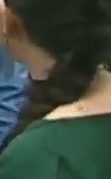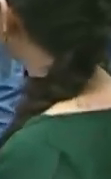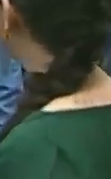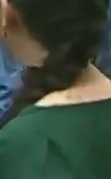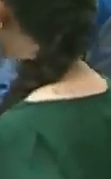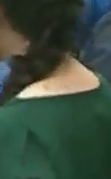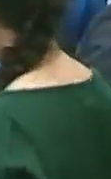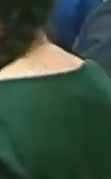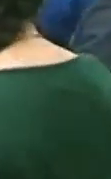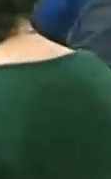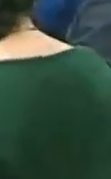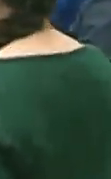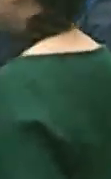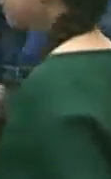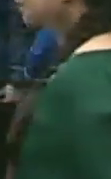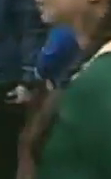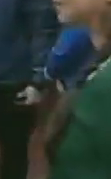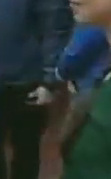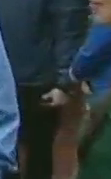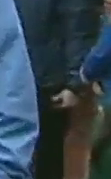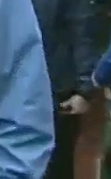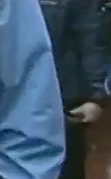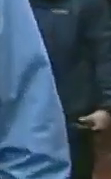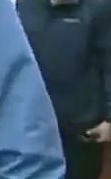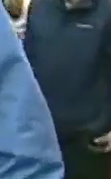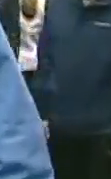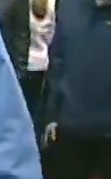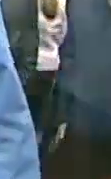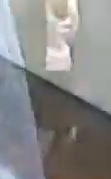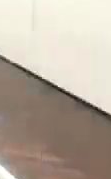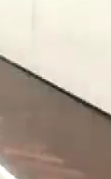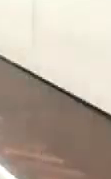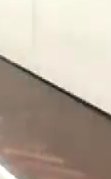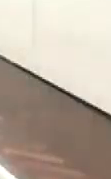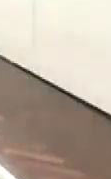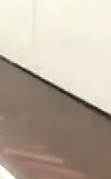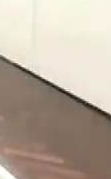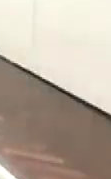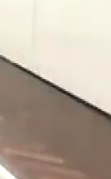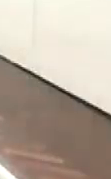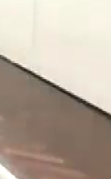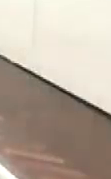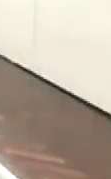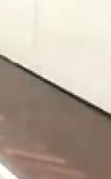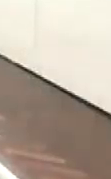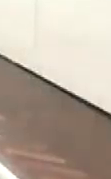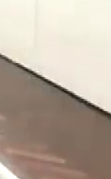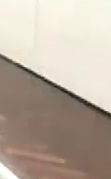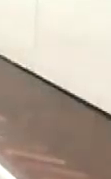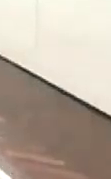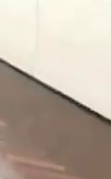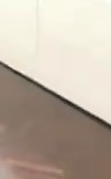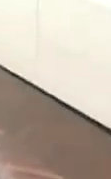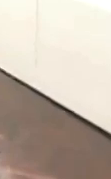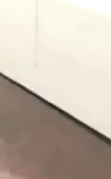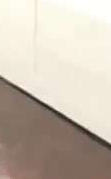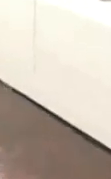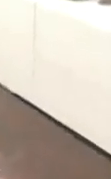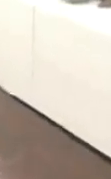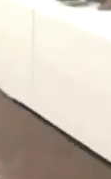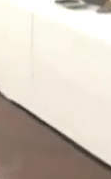venezolano, Nicolás Maduro, a esta transformación. Hay que destacar que desde la llegada del líder de la Revolución Bolivariana, el comandante Hugo Chávez, el pueblo se